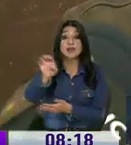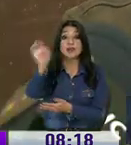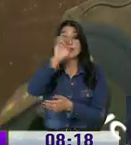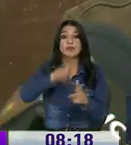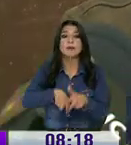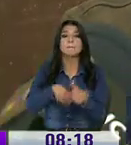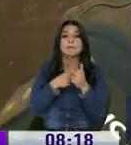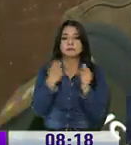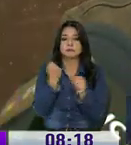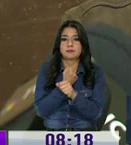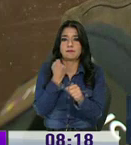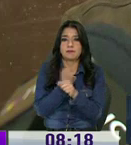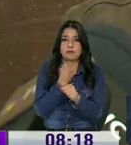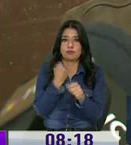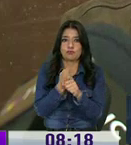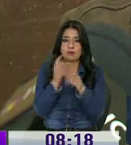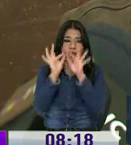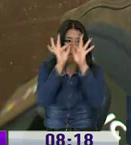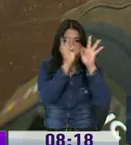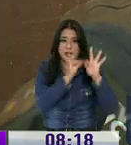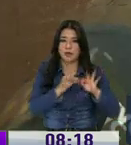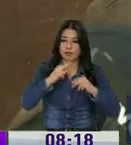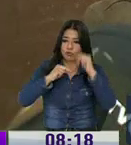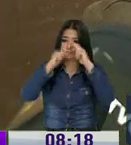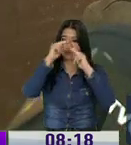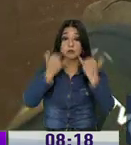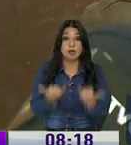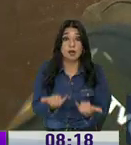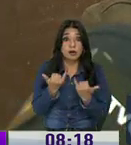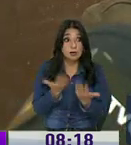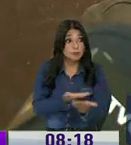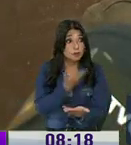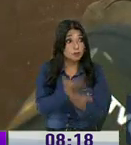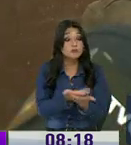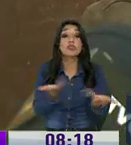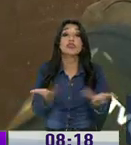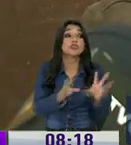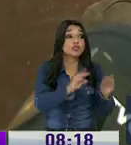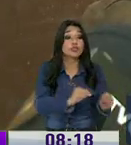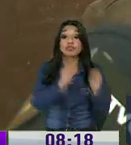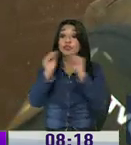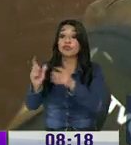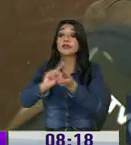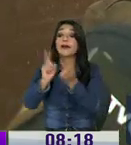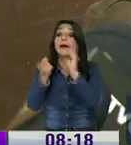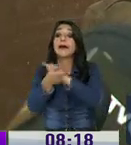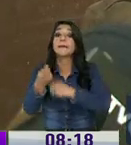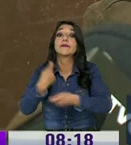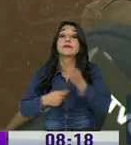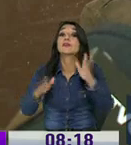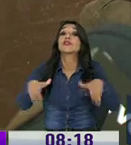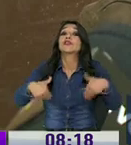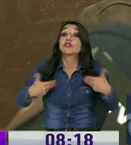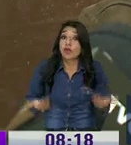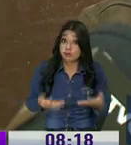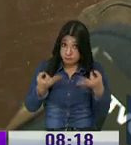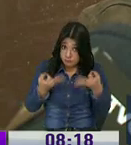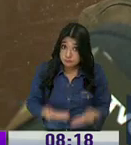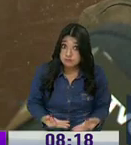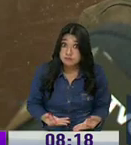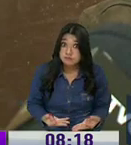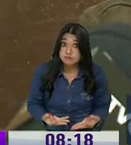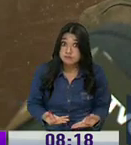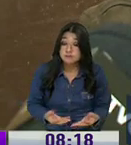los trabajos de repotenciación y al momento actual no hay una propuesta clara, viable, en función a lograr permitir